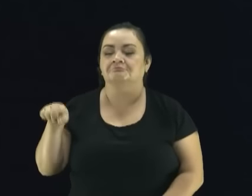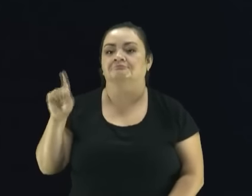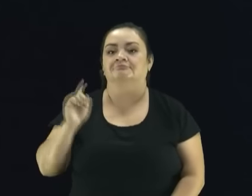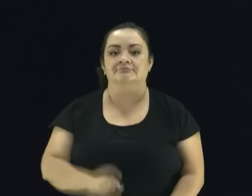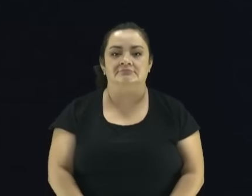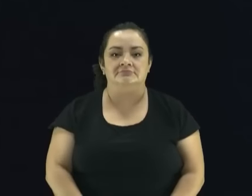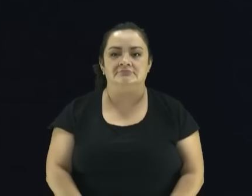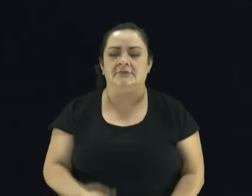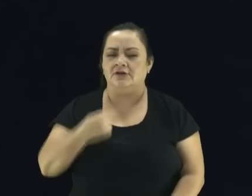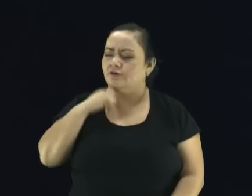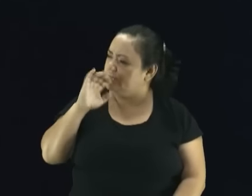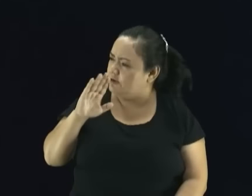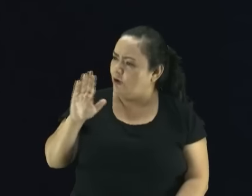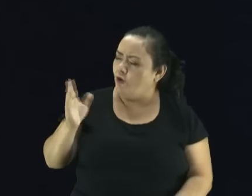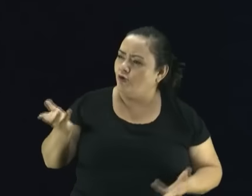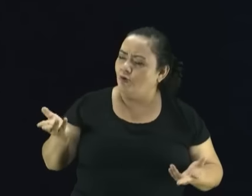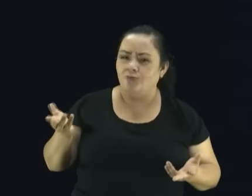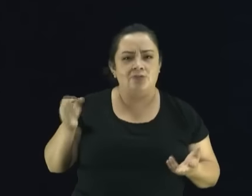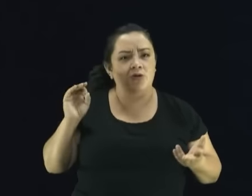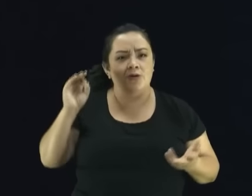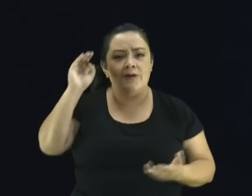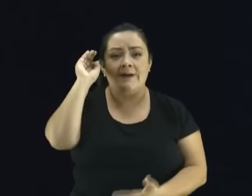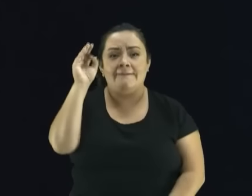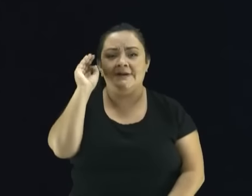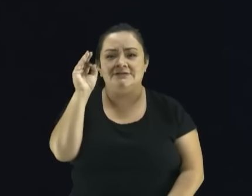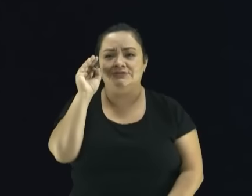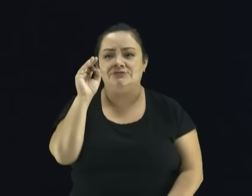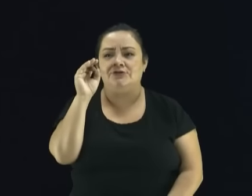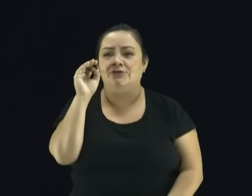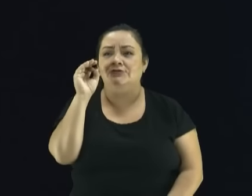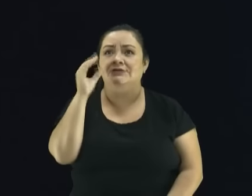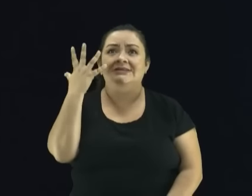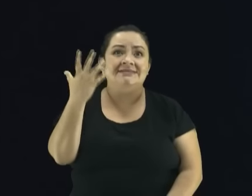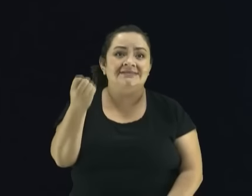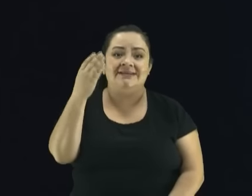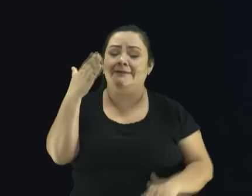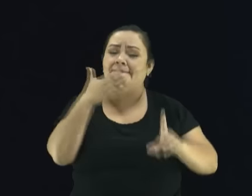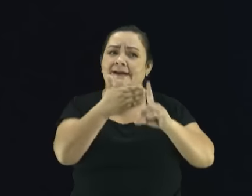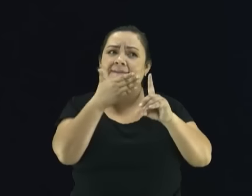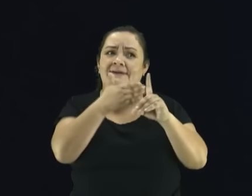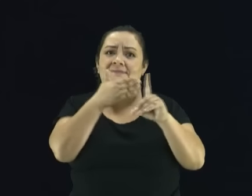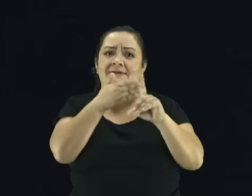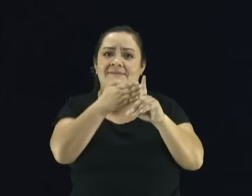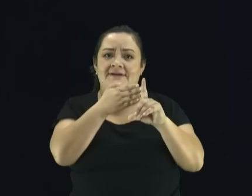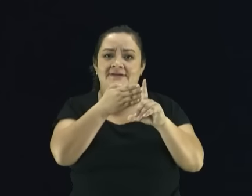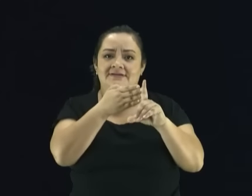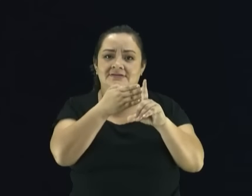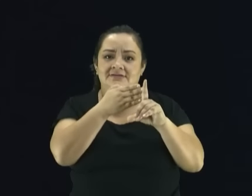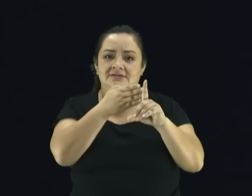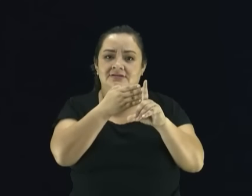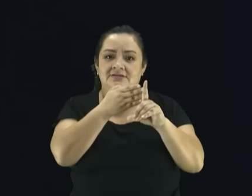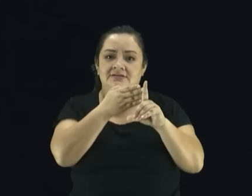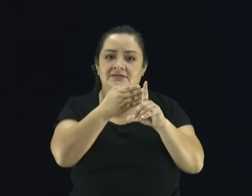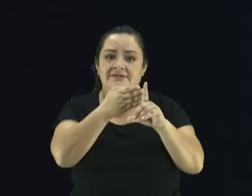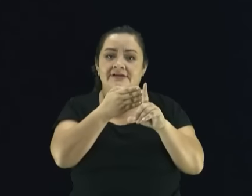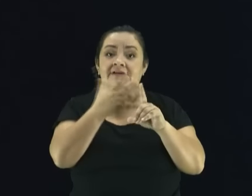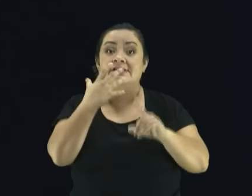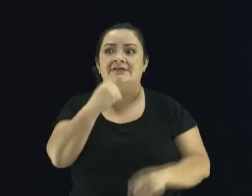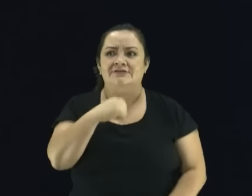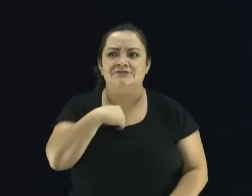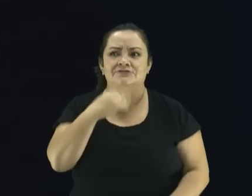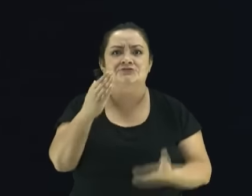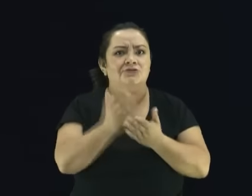y le digo cómo vas a llevar un pastor que le critican y le tiran piedras todo el día y queres que yo les vaya